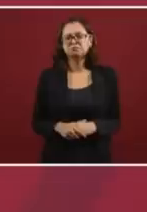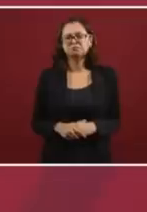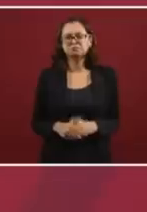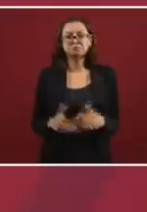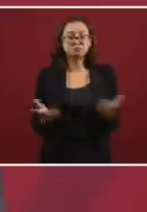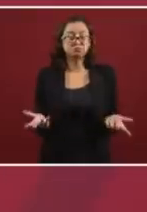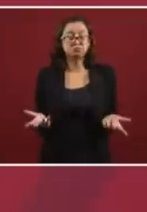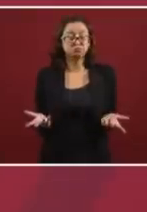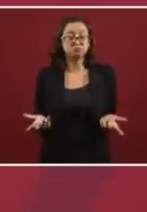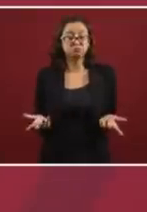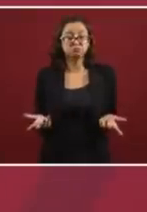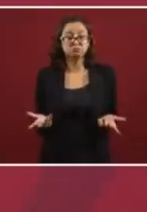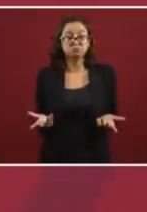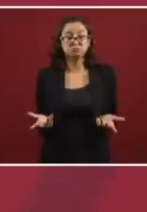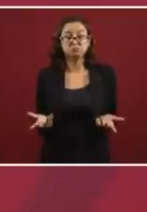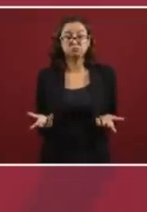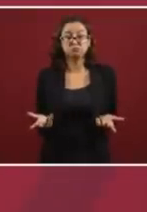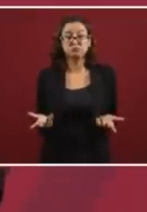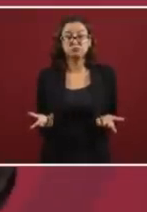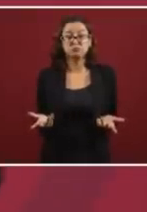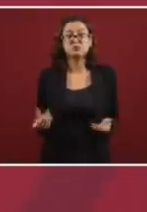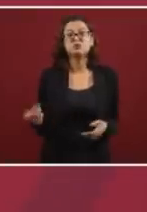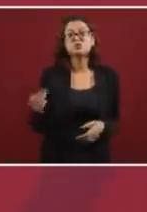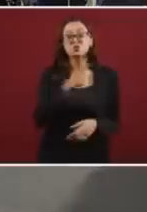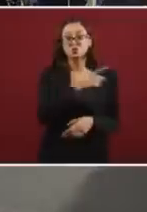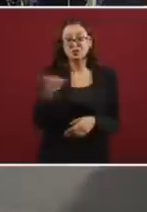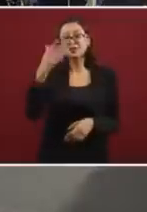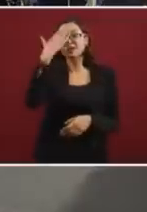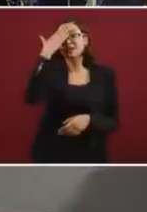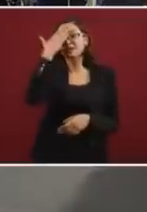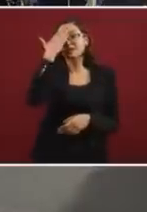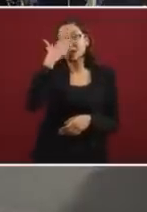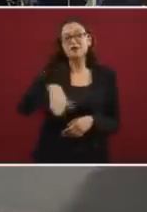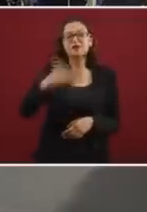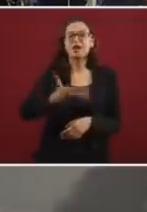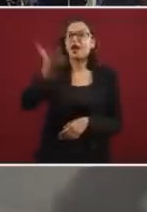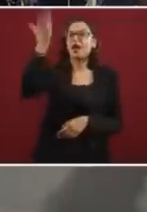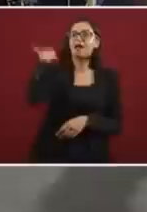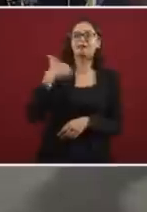ustedes saben que no era delito grave la corrupción